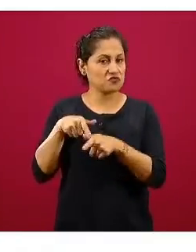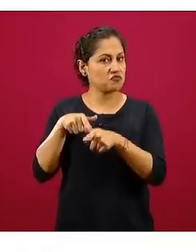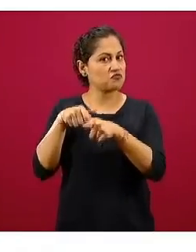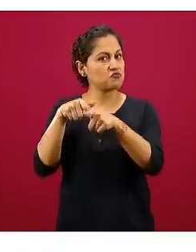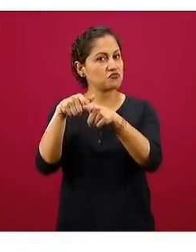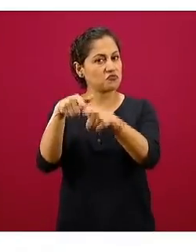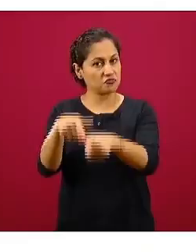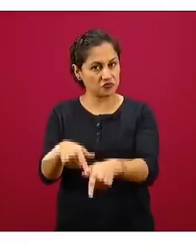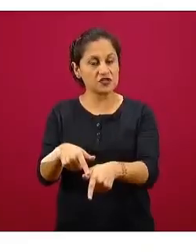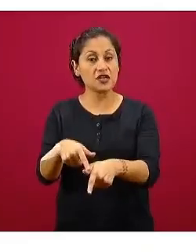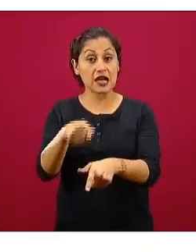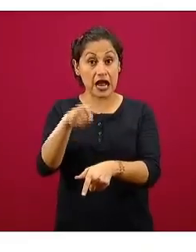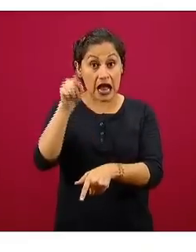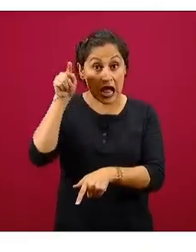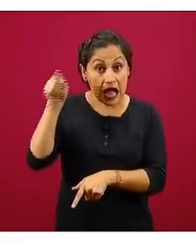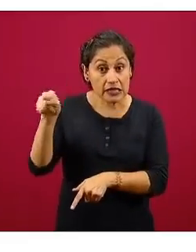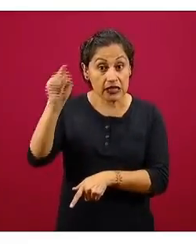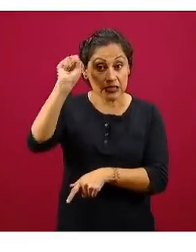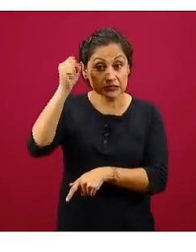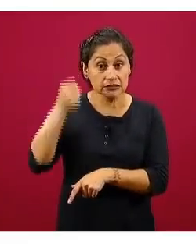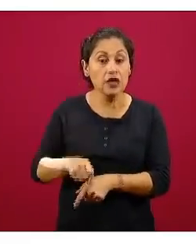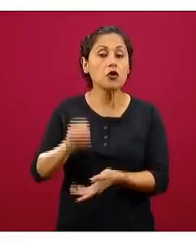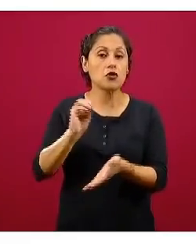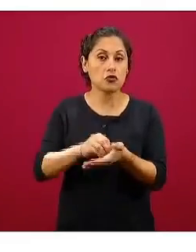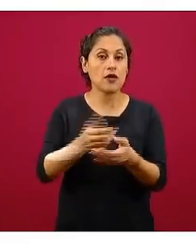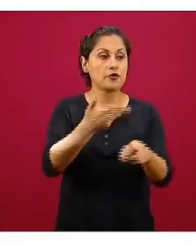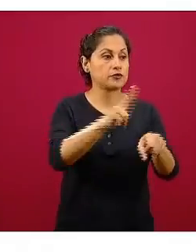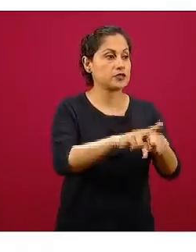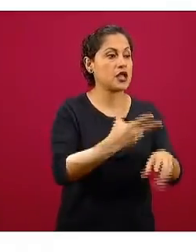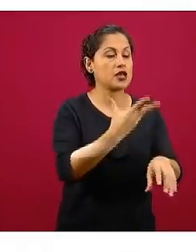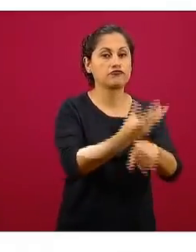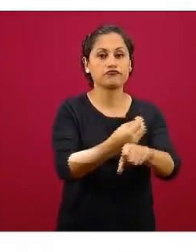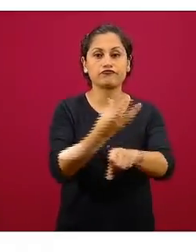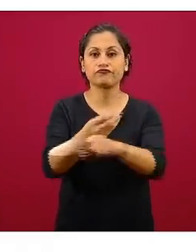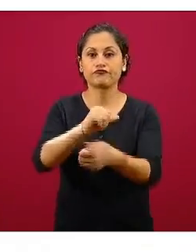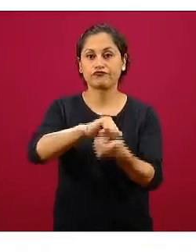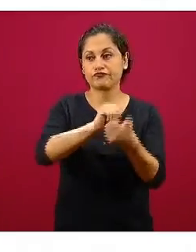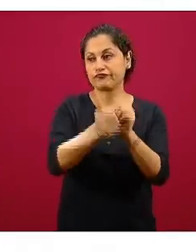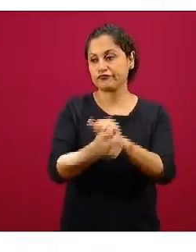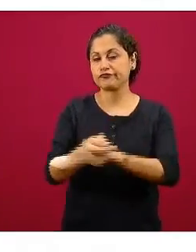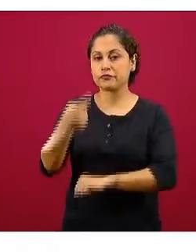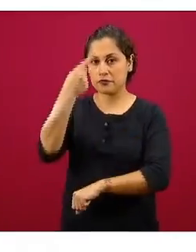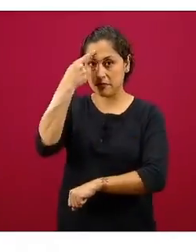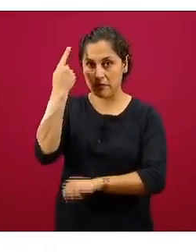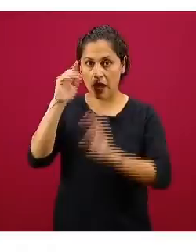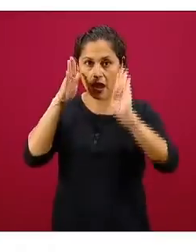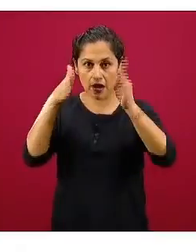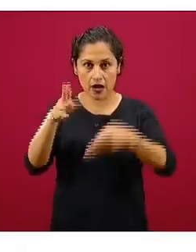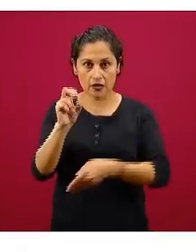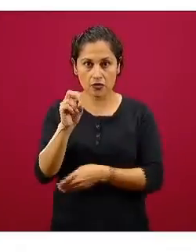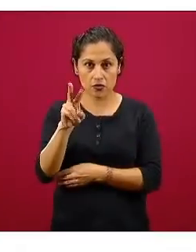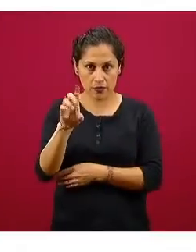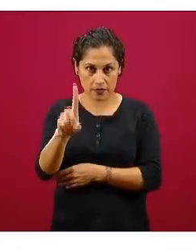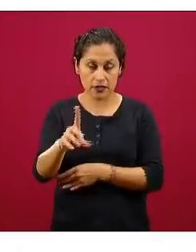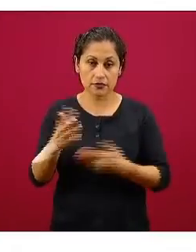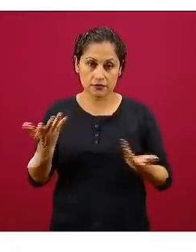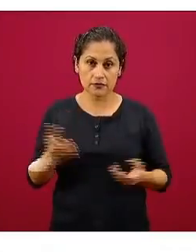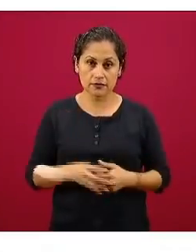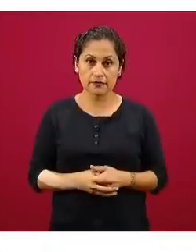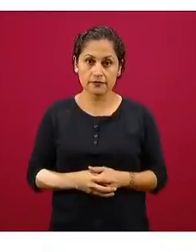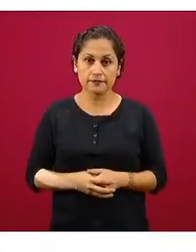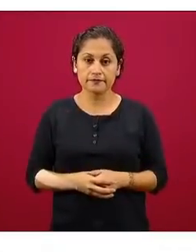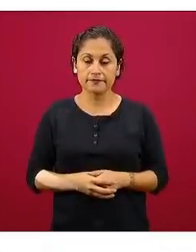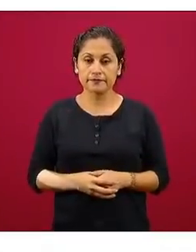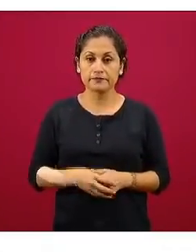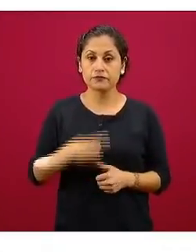de reconversión, no se han detenido en la medida en que estamos tratando siempre de ir por delante de la velocidad